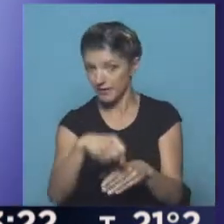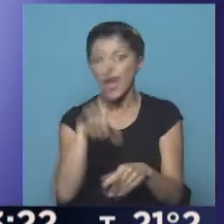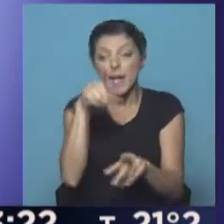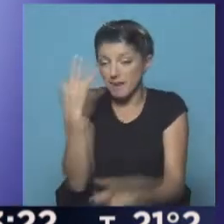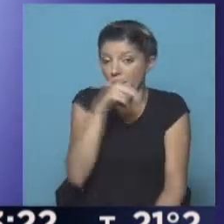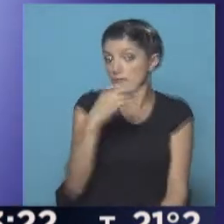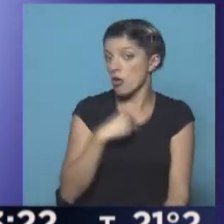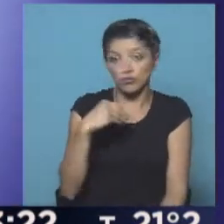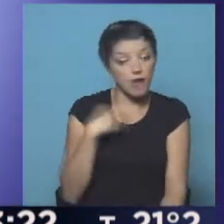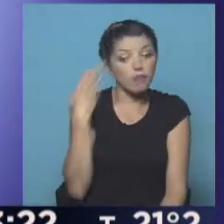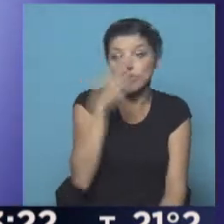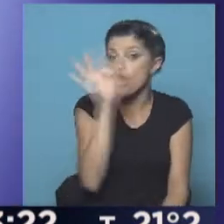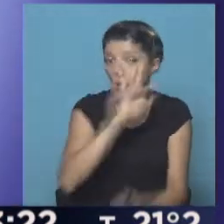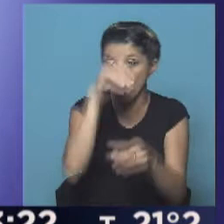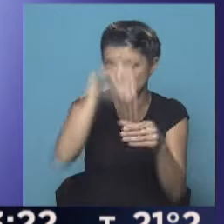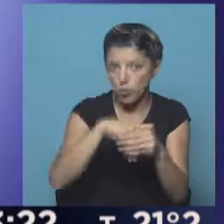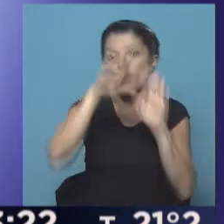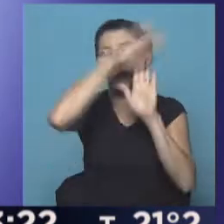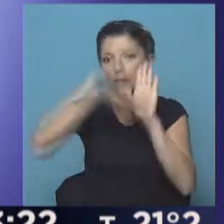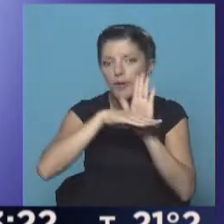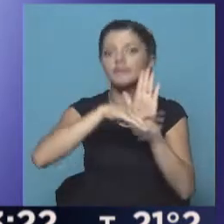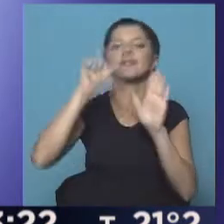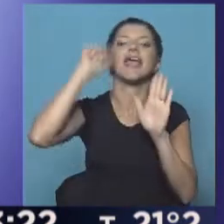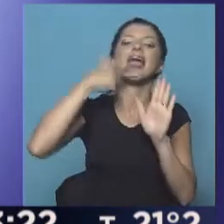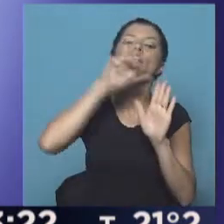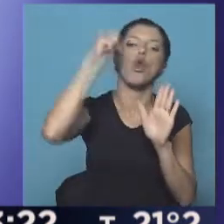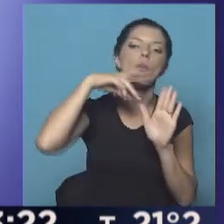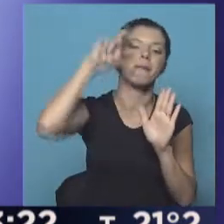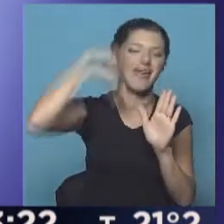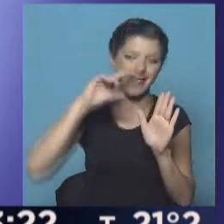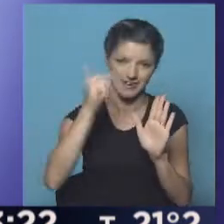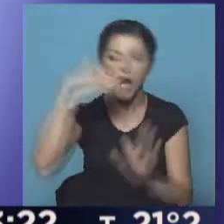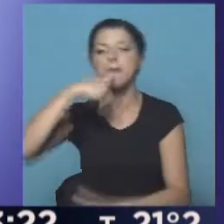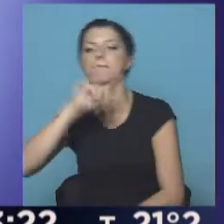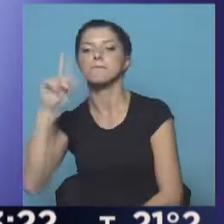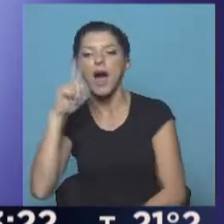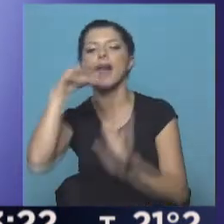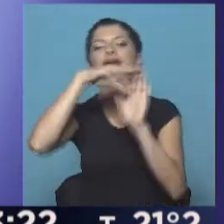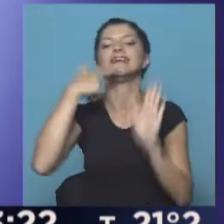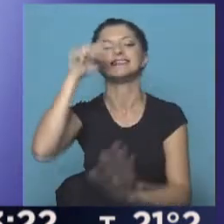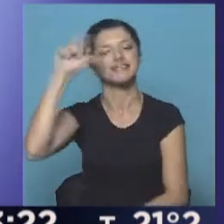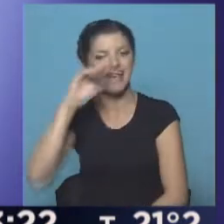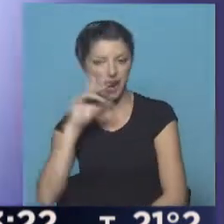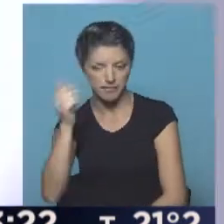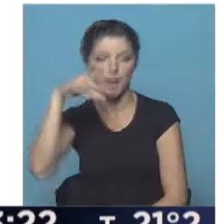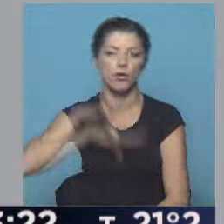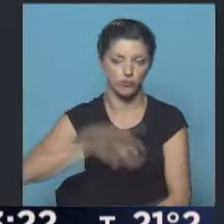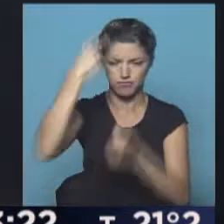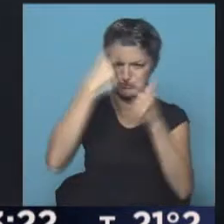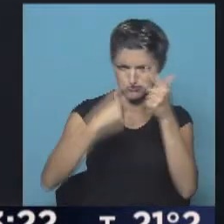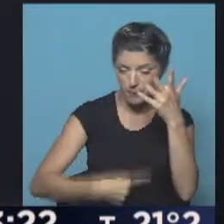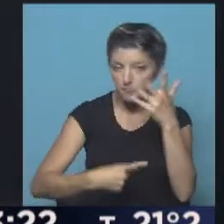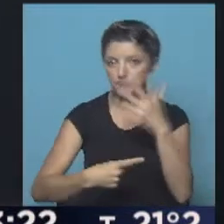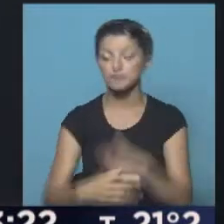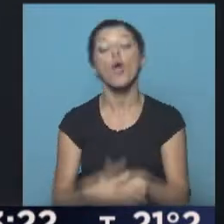voluntario, seguido por Eslovenia, Mali, Serbia, Portugal, Lesoto, Colombia, Bulgaria y Suiza. Por